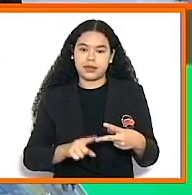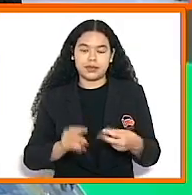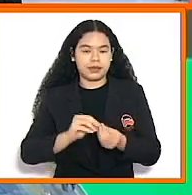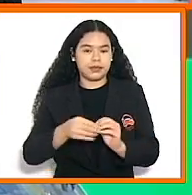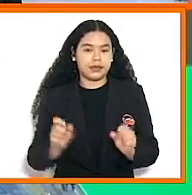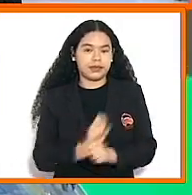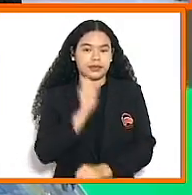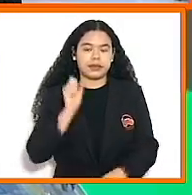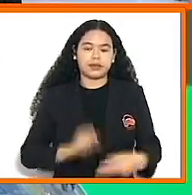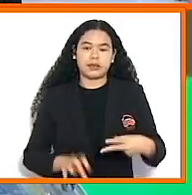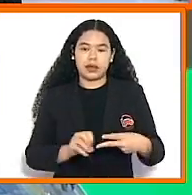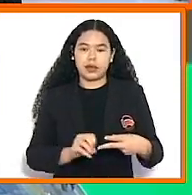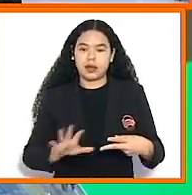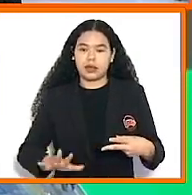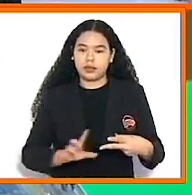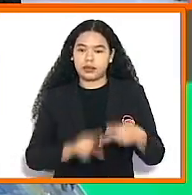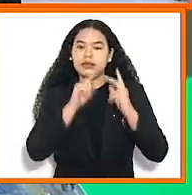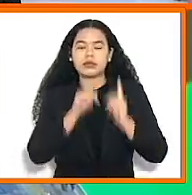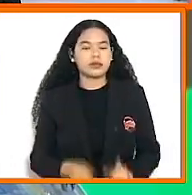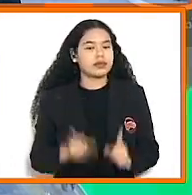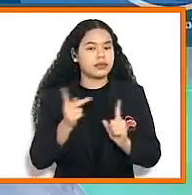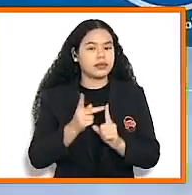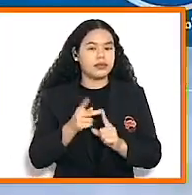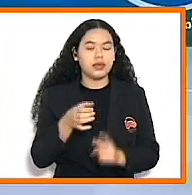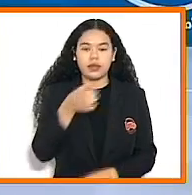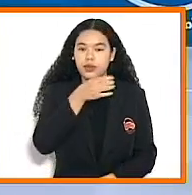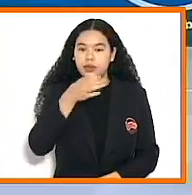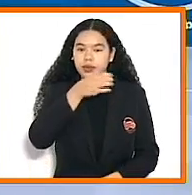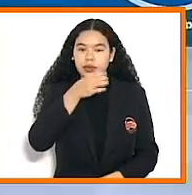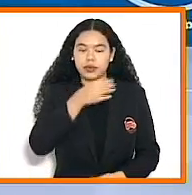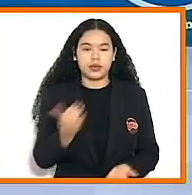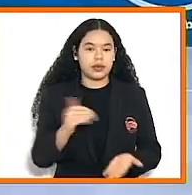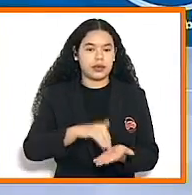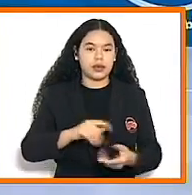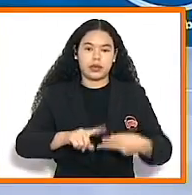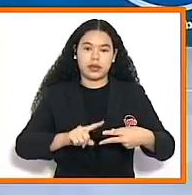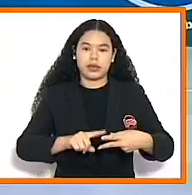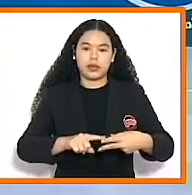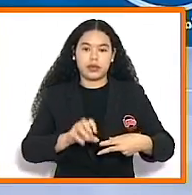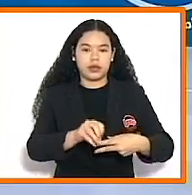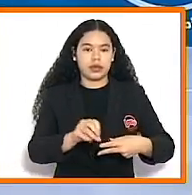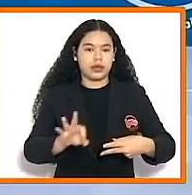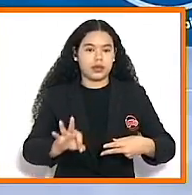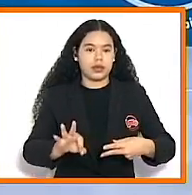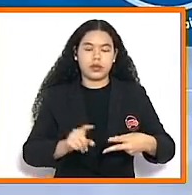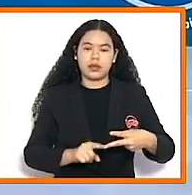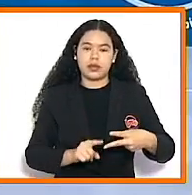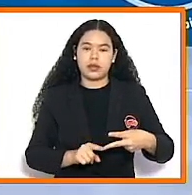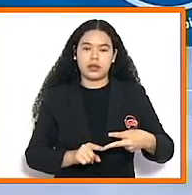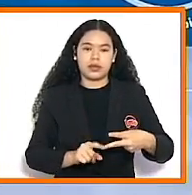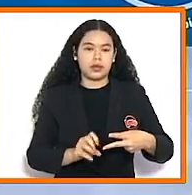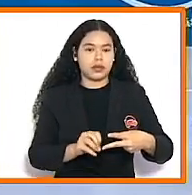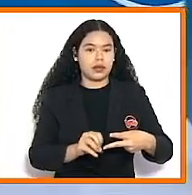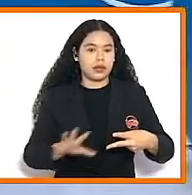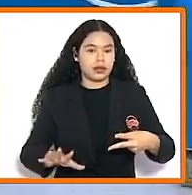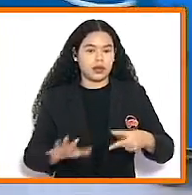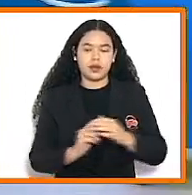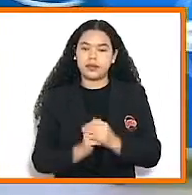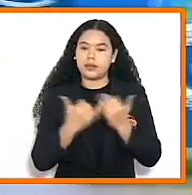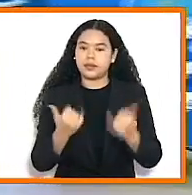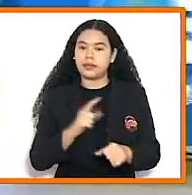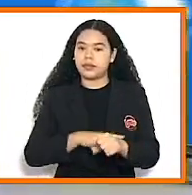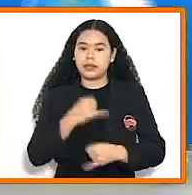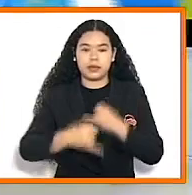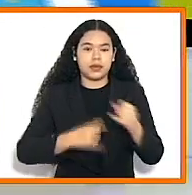número ganador es el 05 con su catrachada Atol. Te repito, posición 109 y posición 205. Ahora vamos